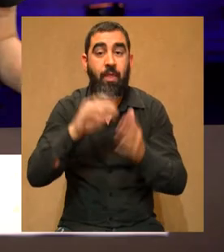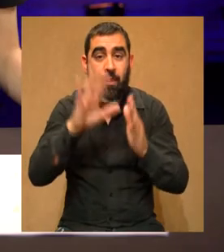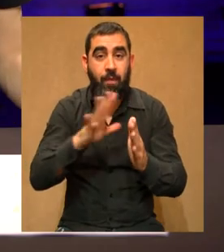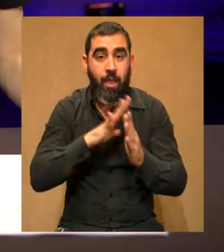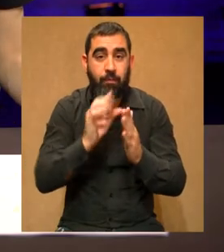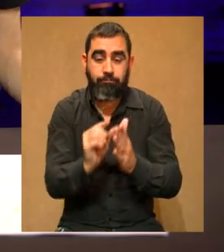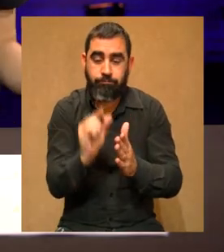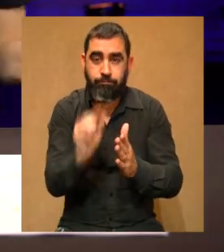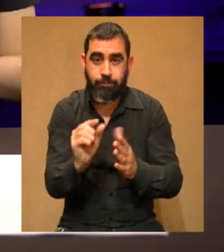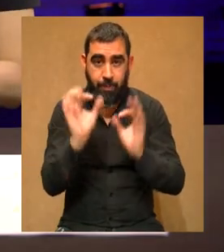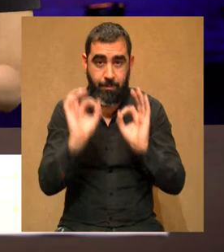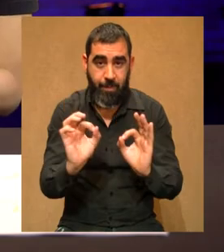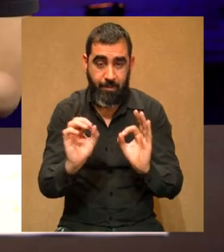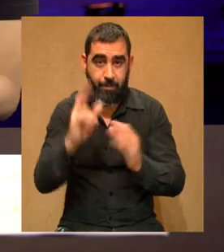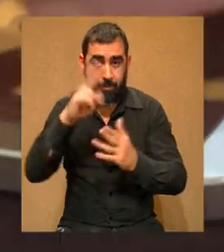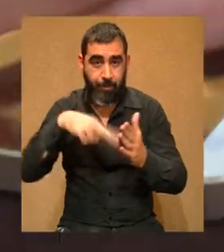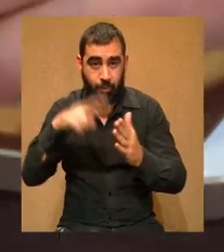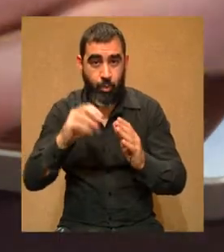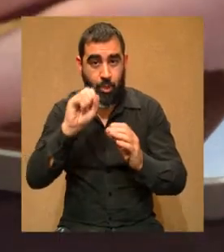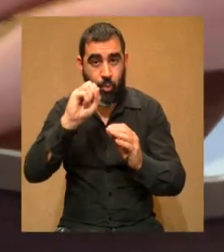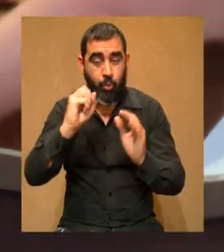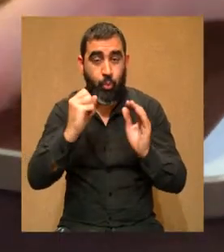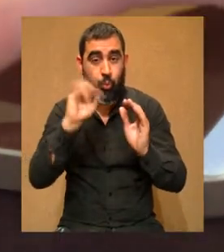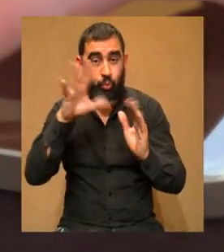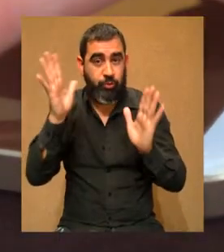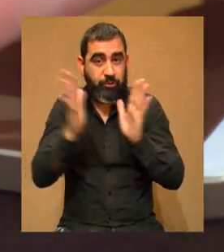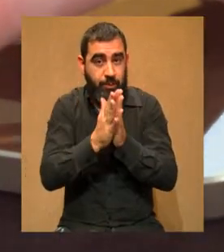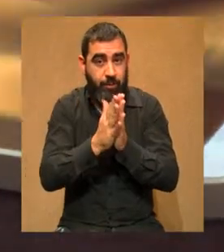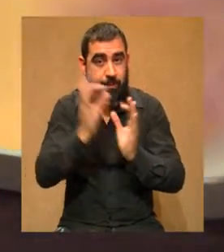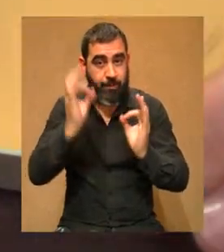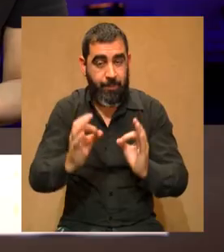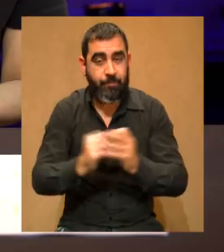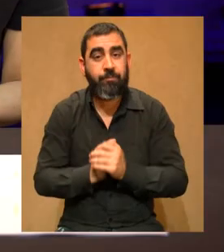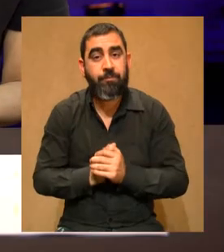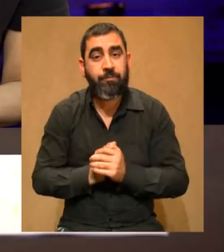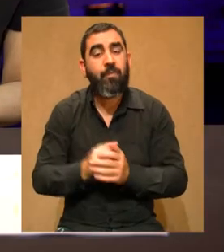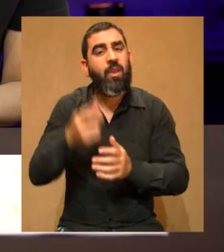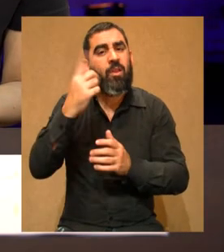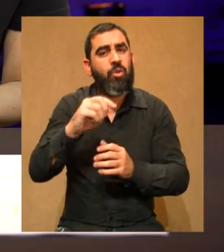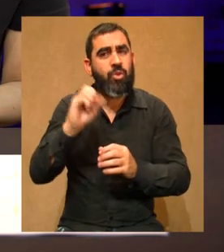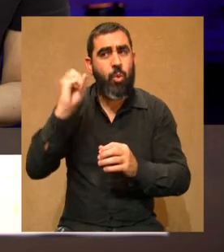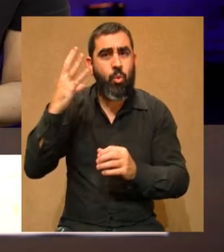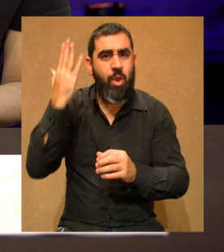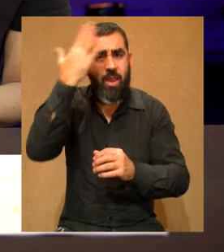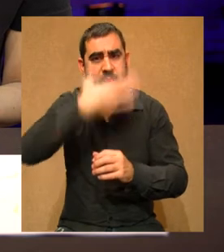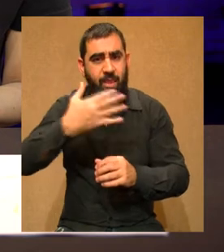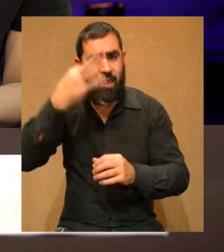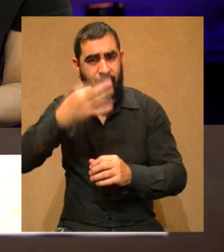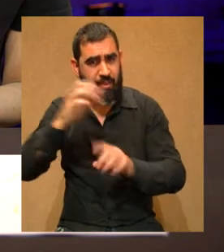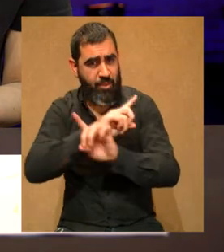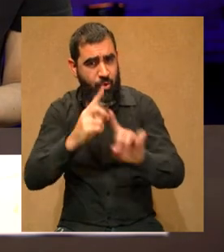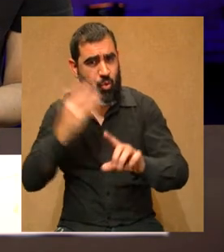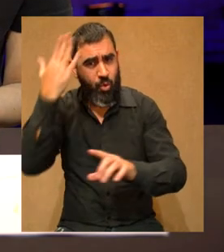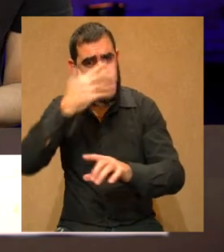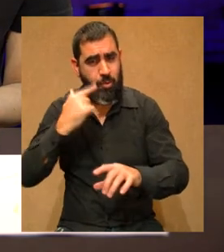sea que tiene que quedar bien cubierto y en cubierta la luz para parar entonces luz negra en realidad no